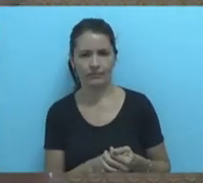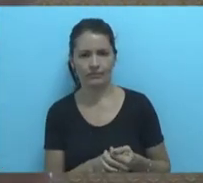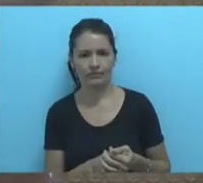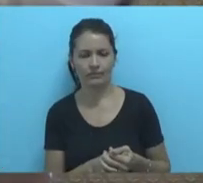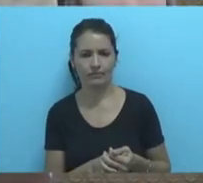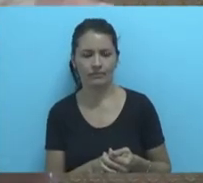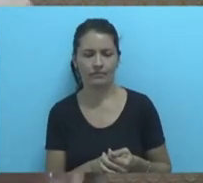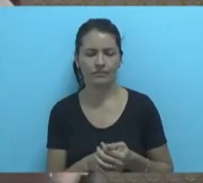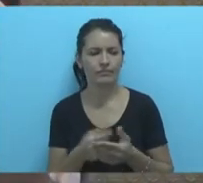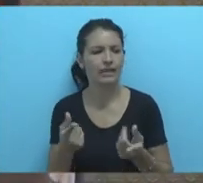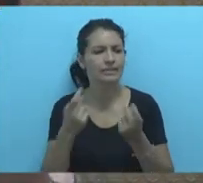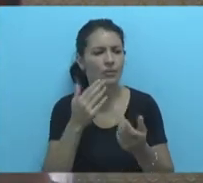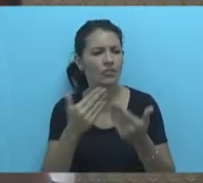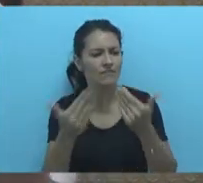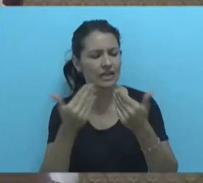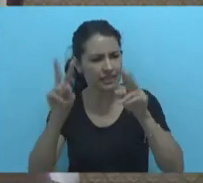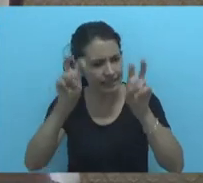Tenemos que debatirlo en este recinto.